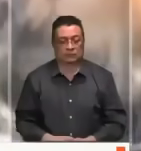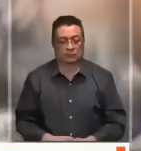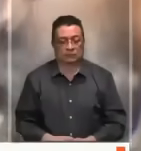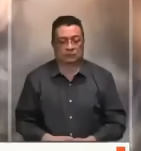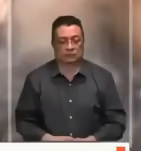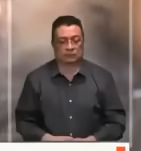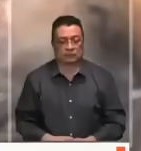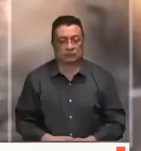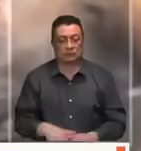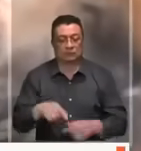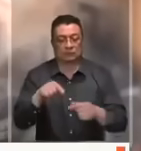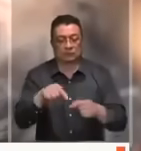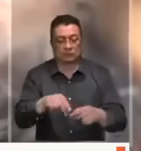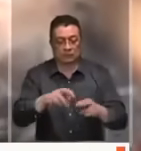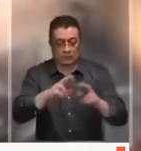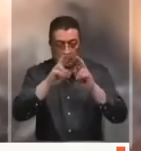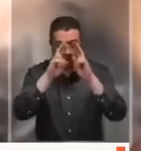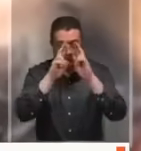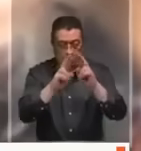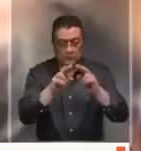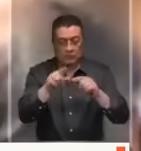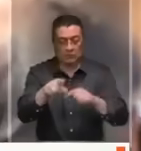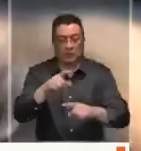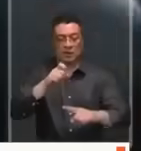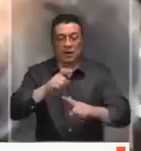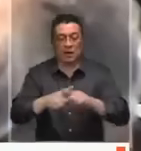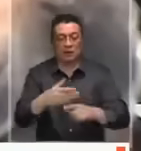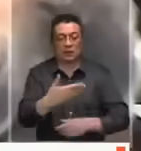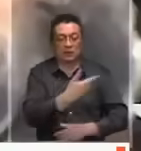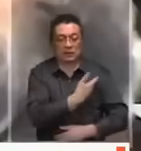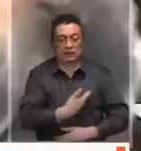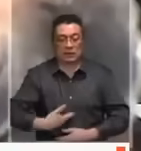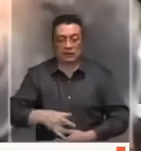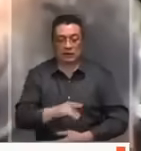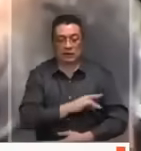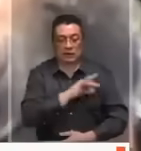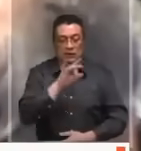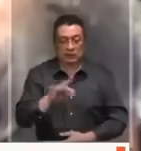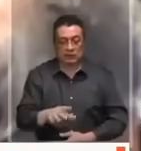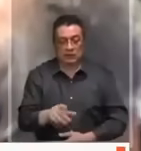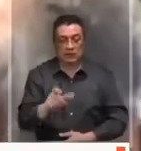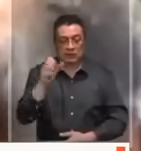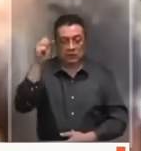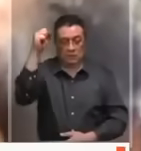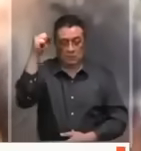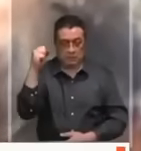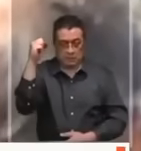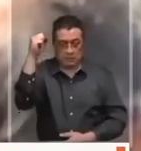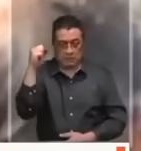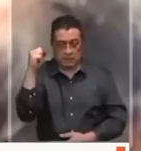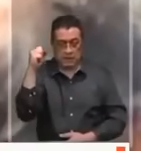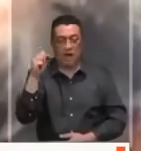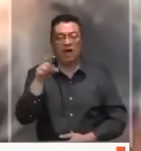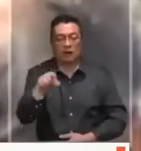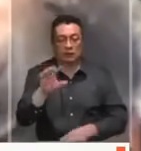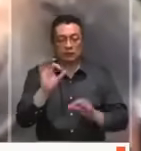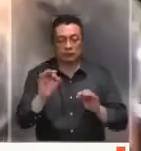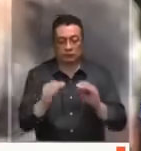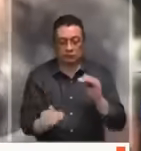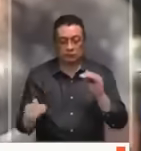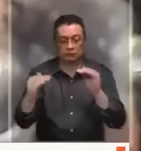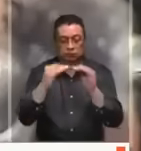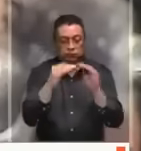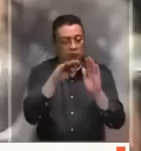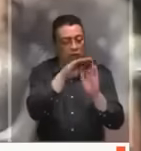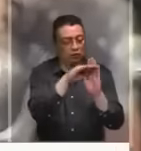En homenaje a nuestro expresidente de la República, don Sebastián Piñera Echenique, conforme a lo dispuesto en el